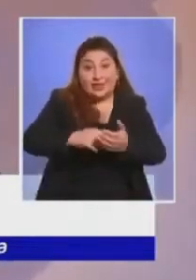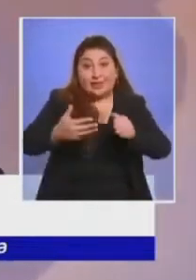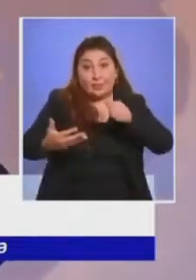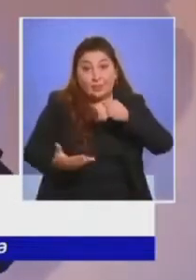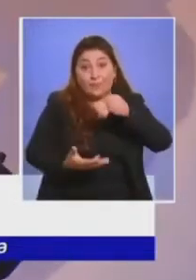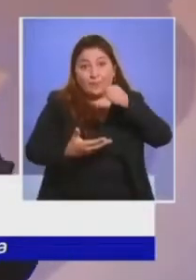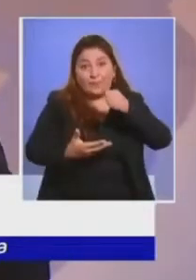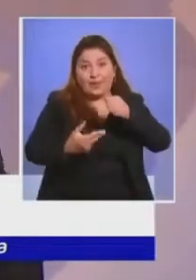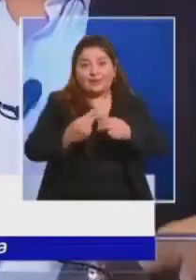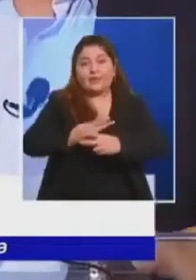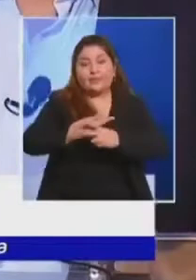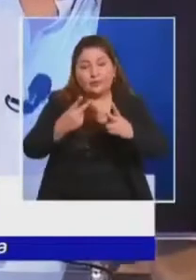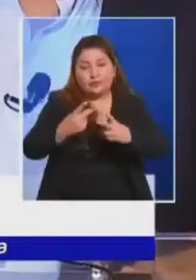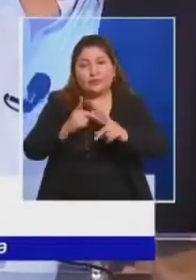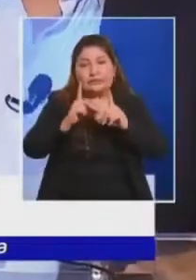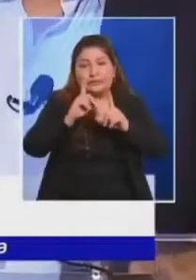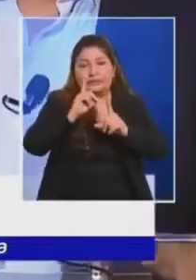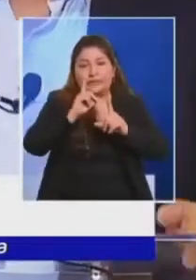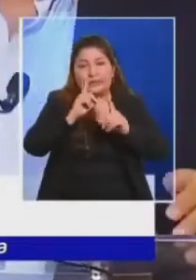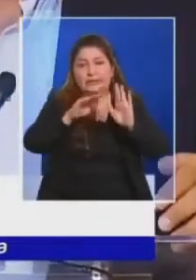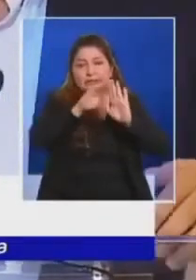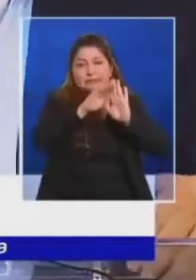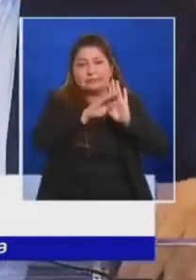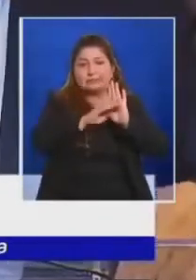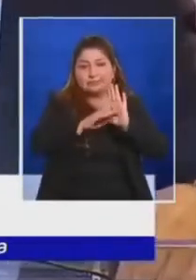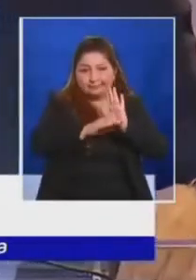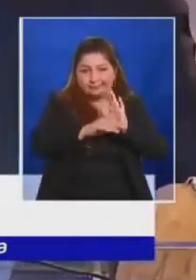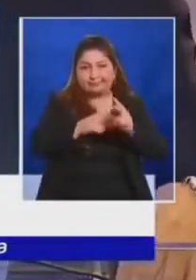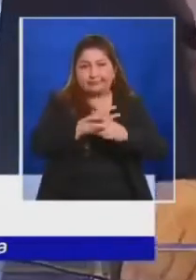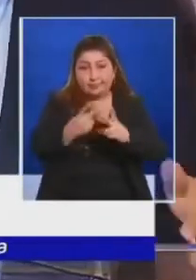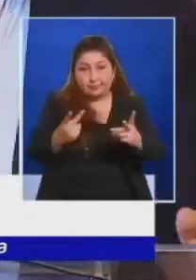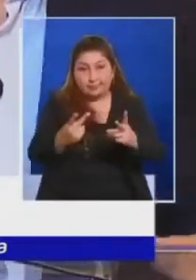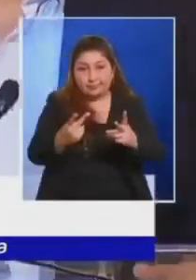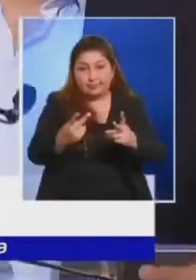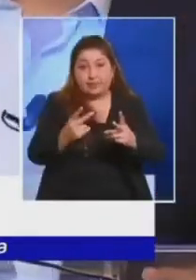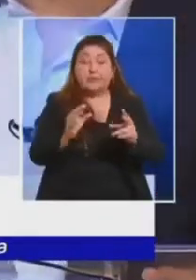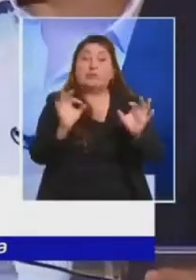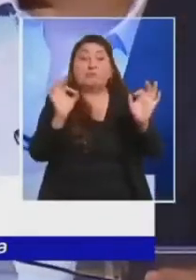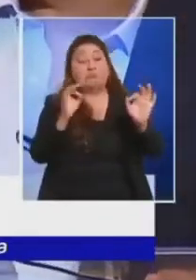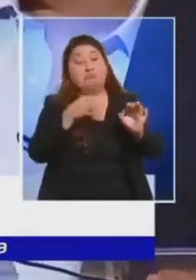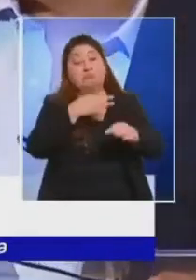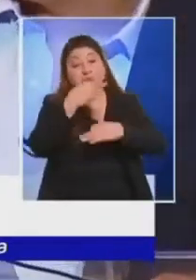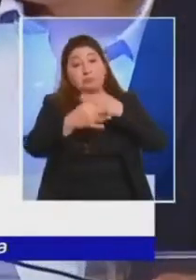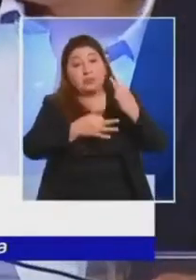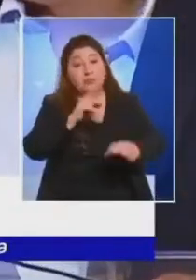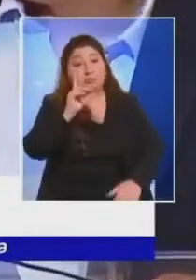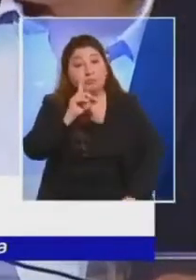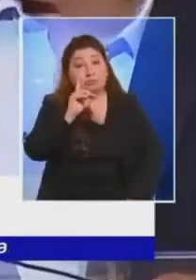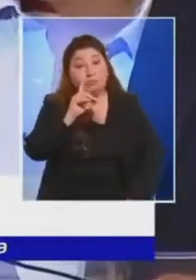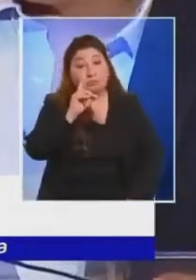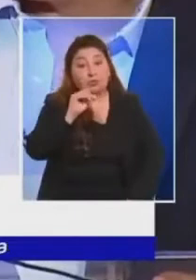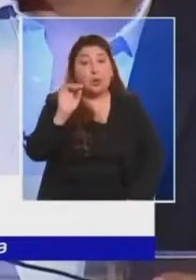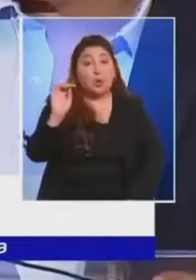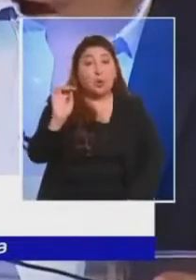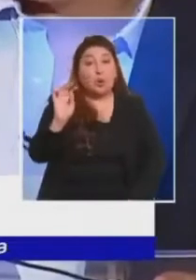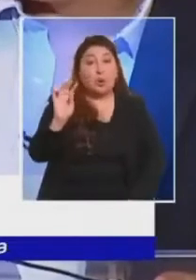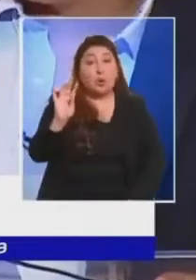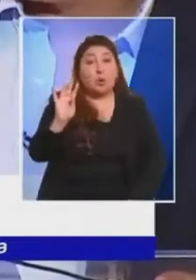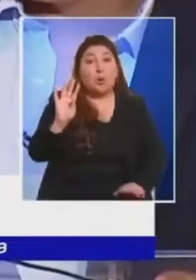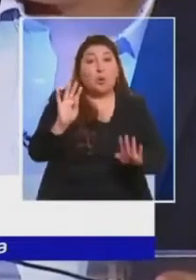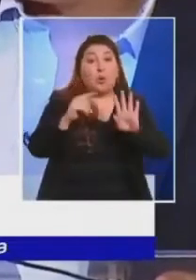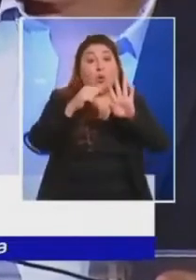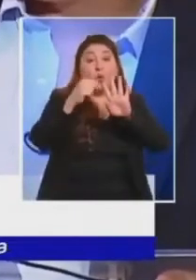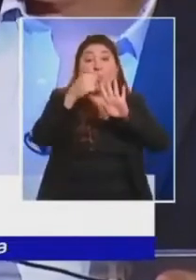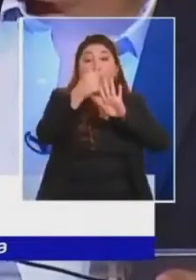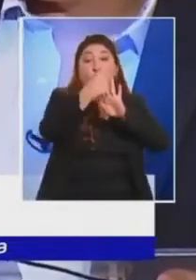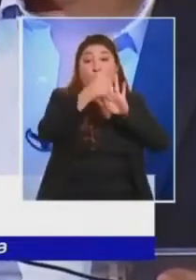públicas. No tengo problema con el privado. Ahora, hablemos de mentir. Hablemos de cobardía con el cuarto retiro. Dijo que estaba en contra,